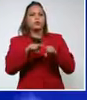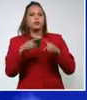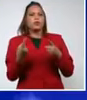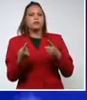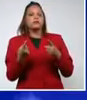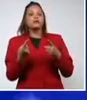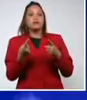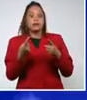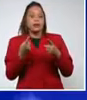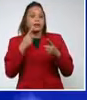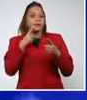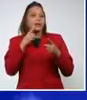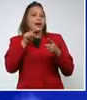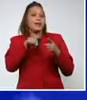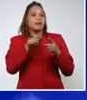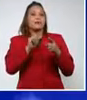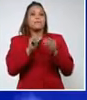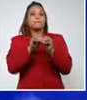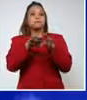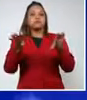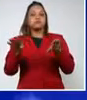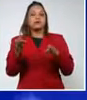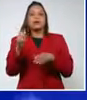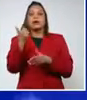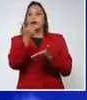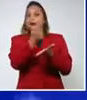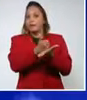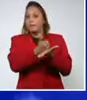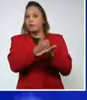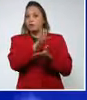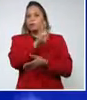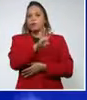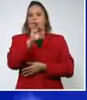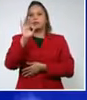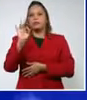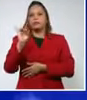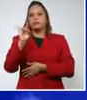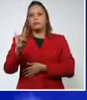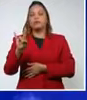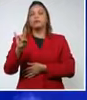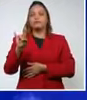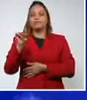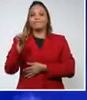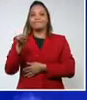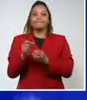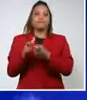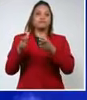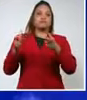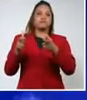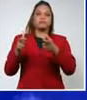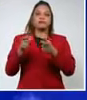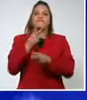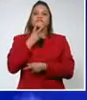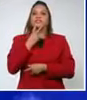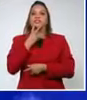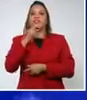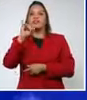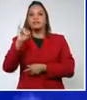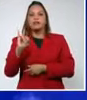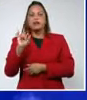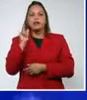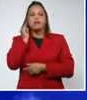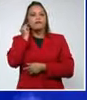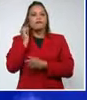además la mayor transmisión, el municipio Camagüey con 49, Vertientes con 6, Florida con